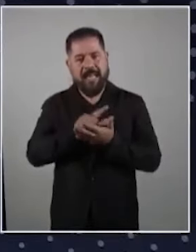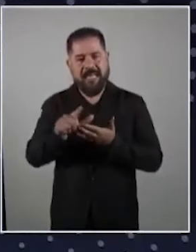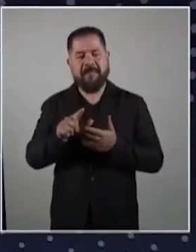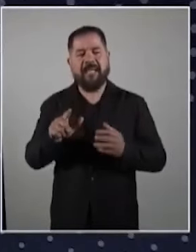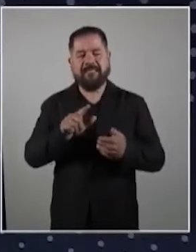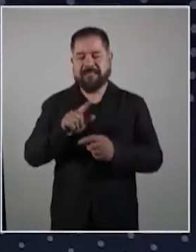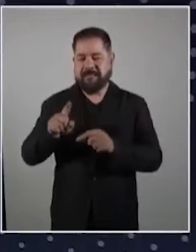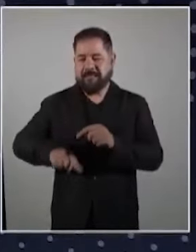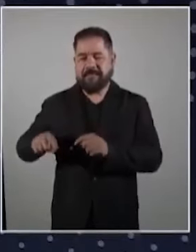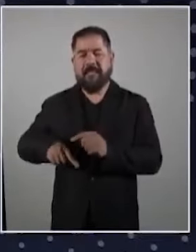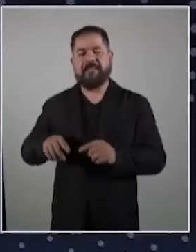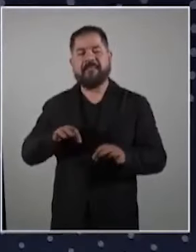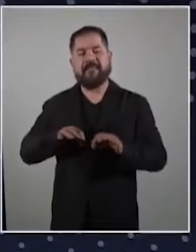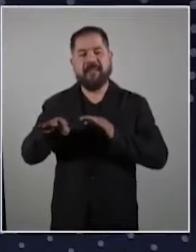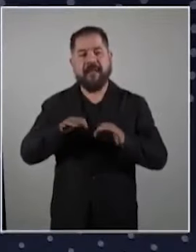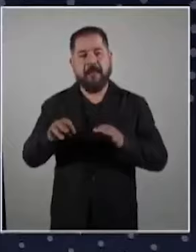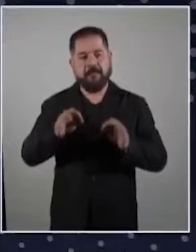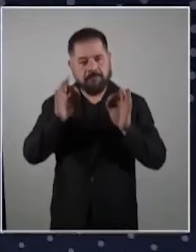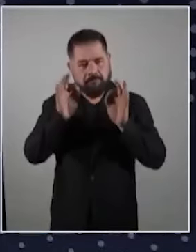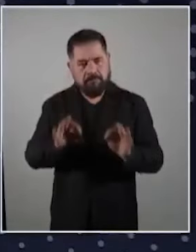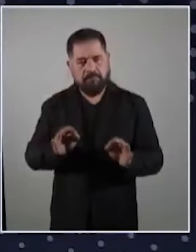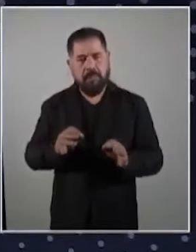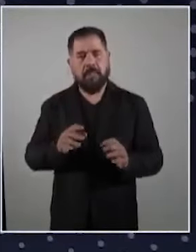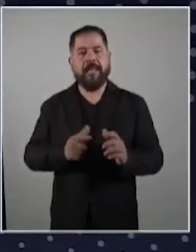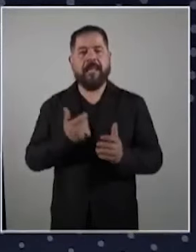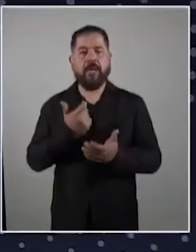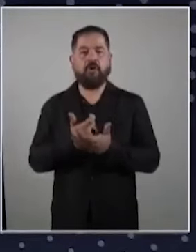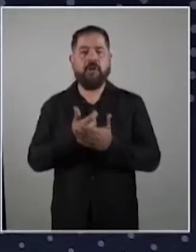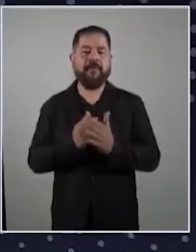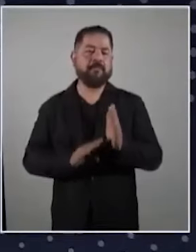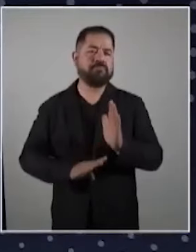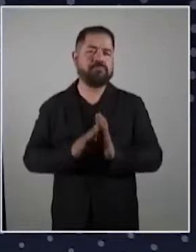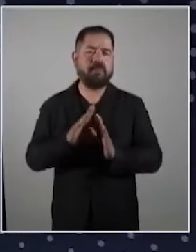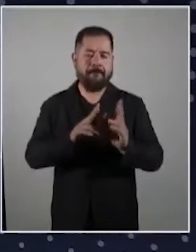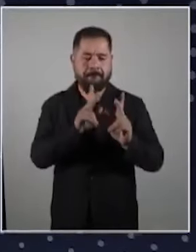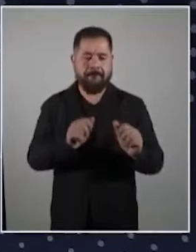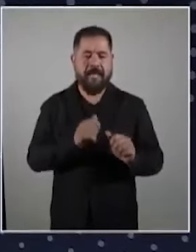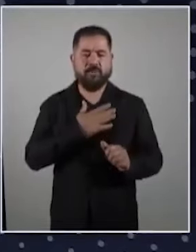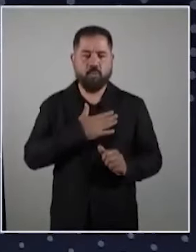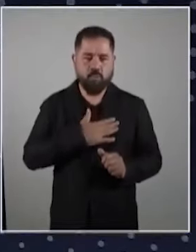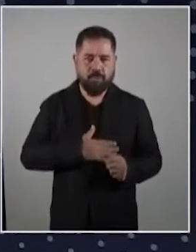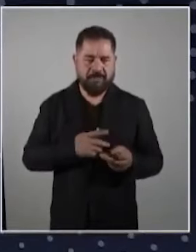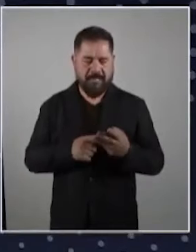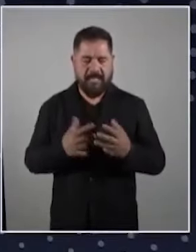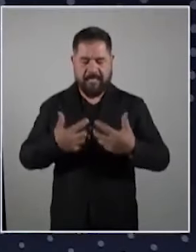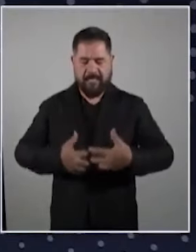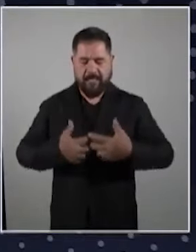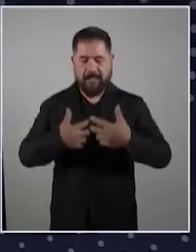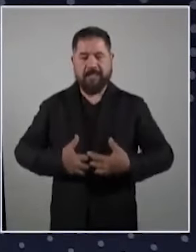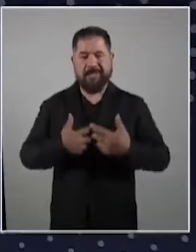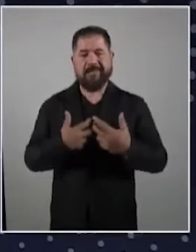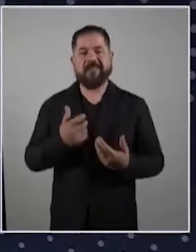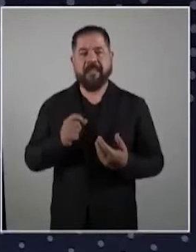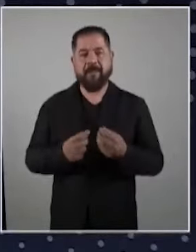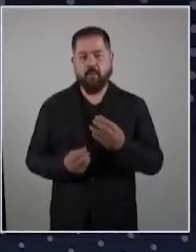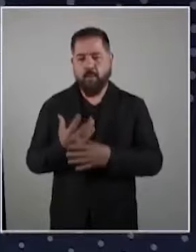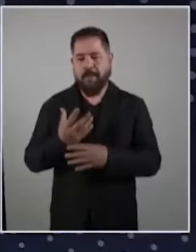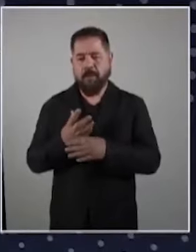saneamiento trabajo decente y crecimiento económico paz y Justicia industria e e